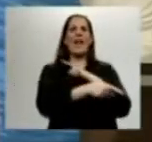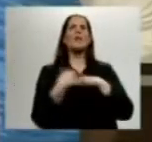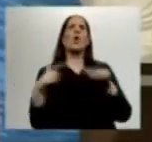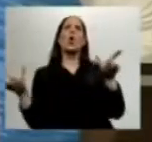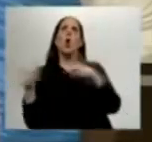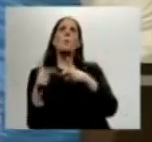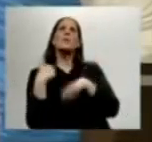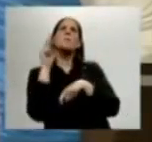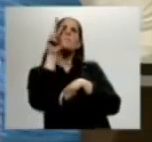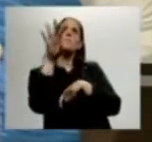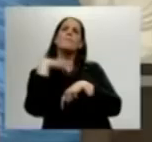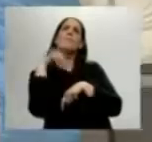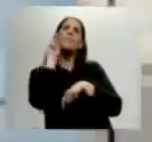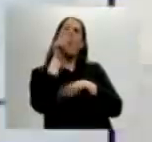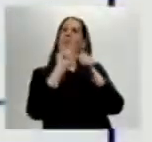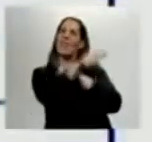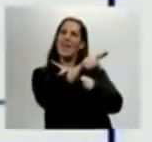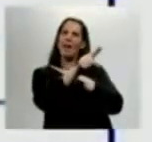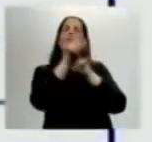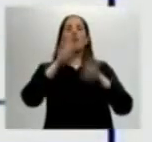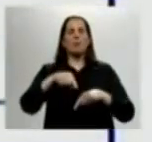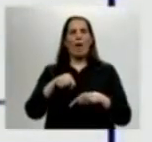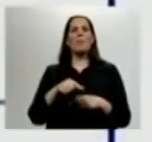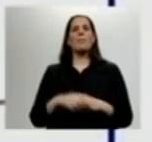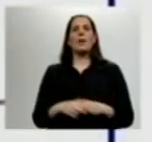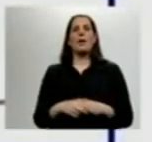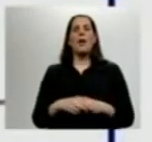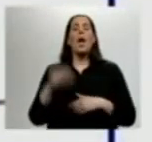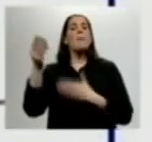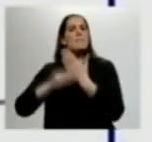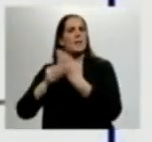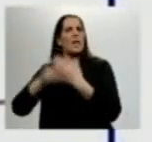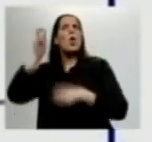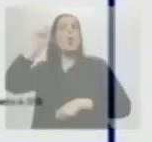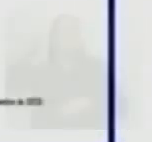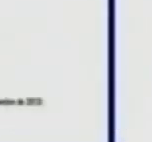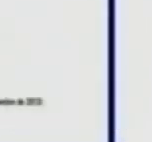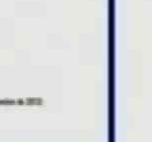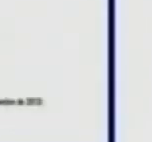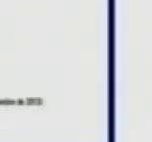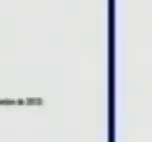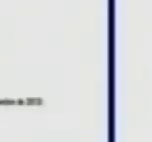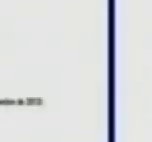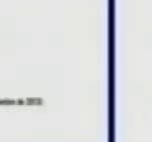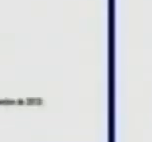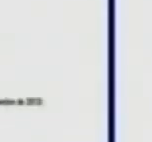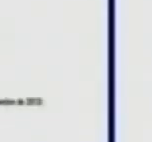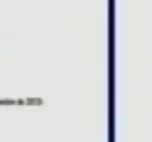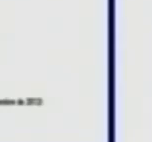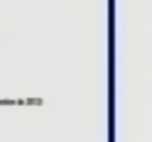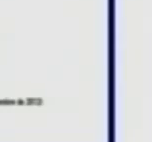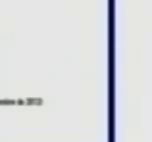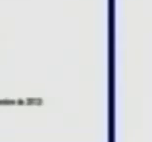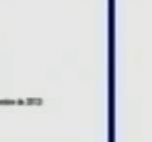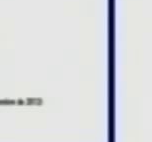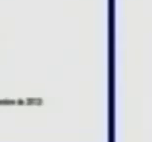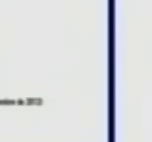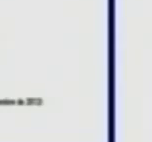y al Ministerio de Justicia, de manera tal de que todo llegara en tiempo real, lo que proponían, y por lo